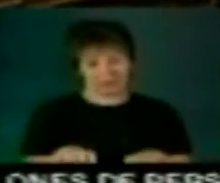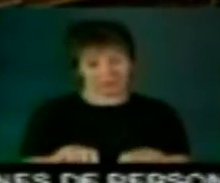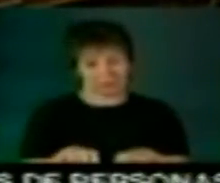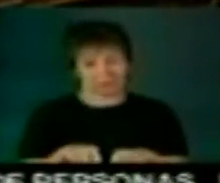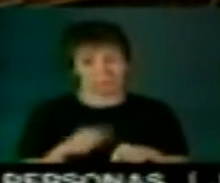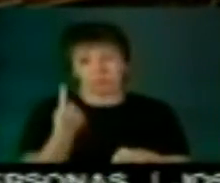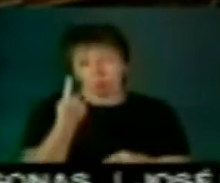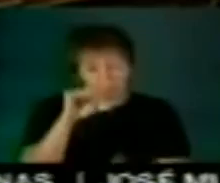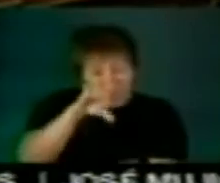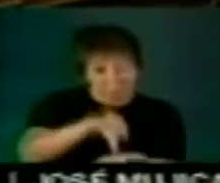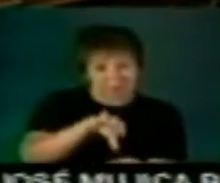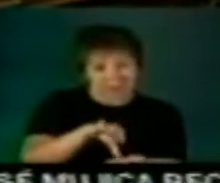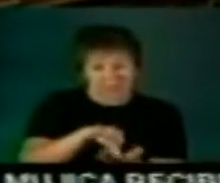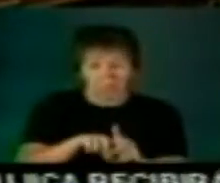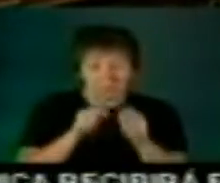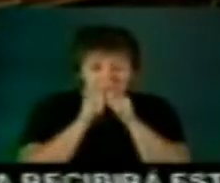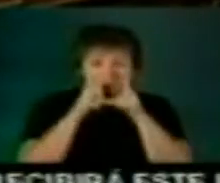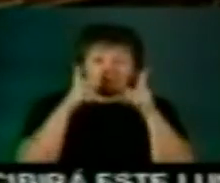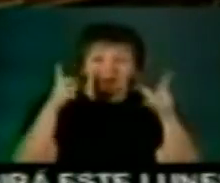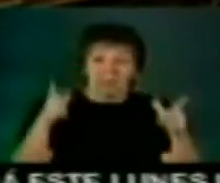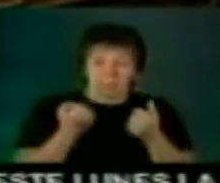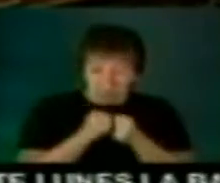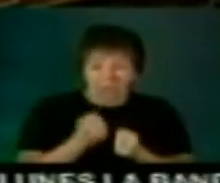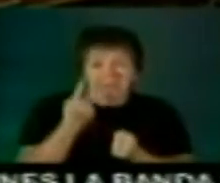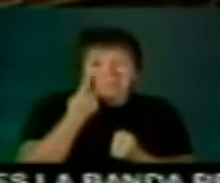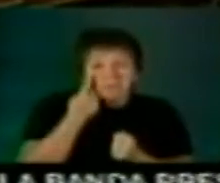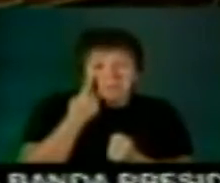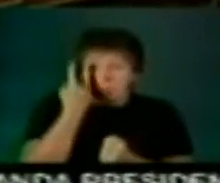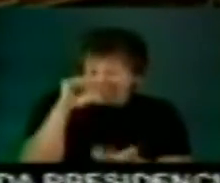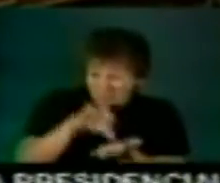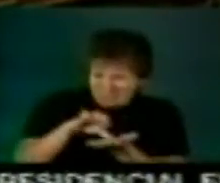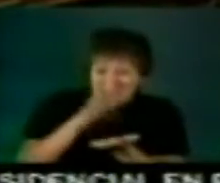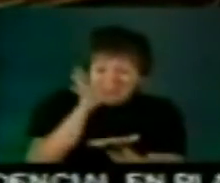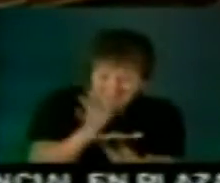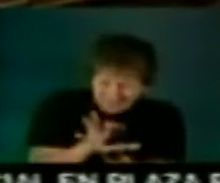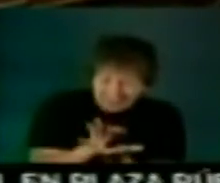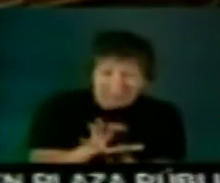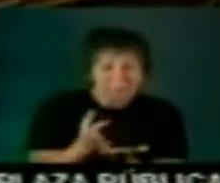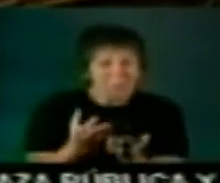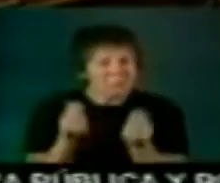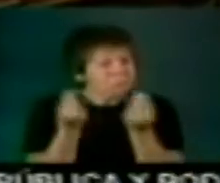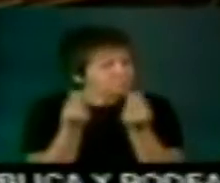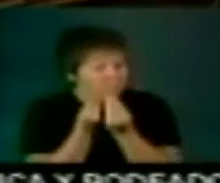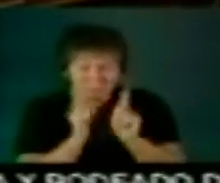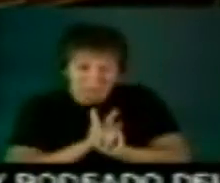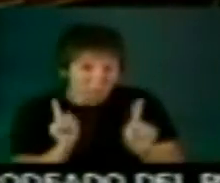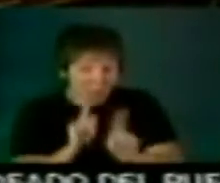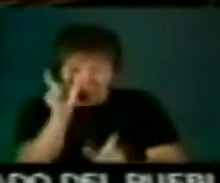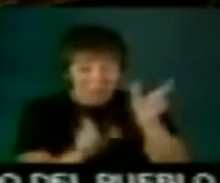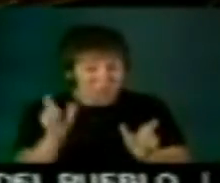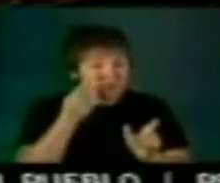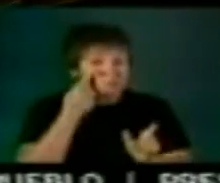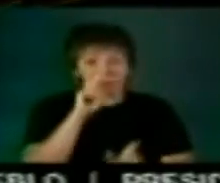Somos un país admirable para vivir, pequeño, sin multitudes,